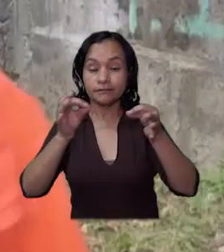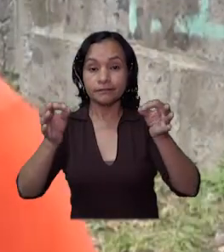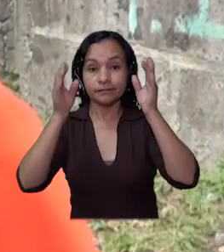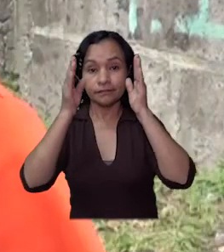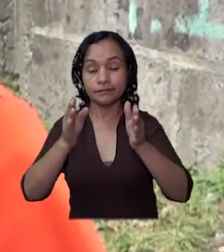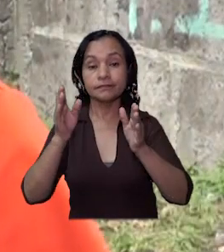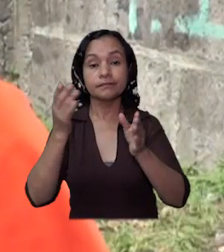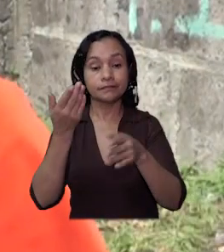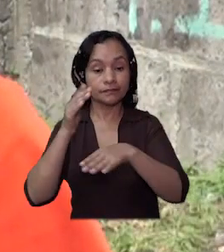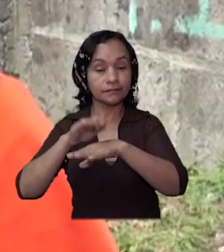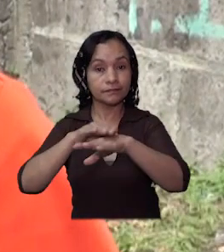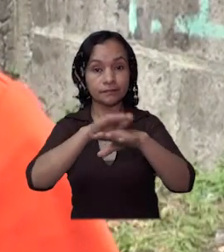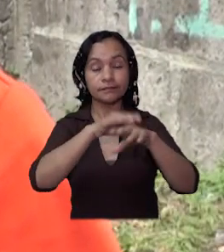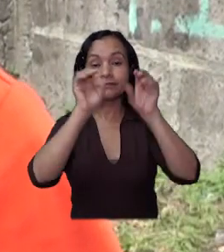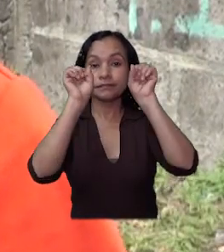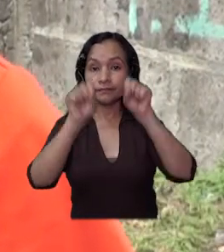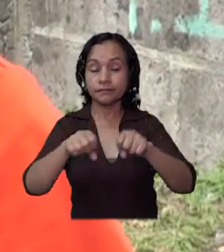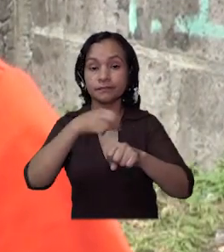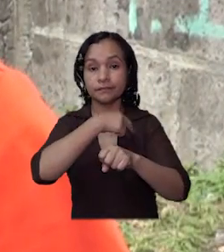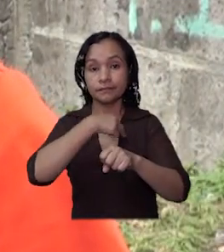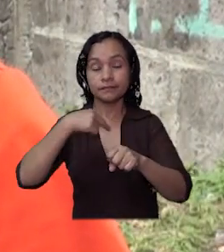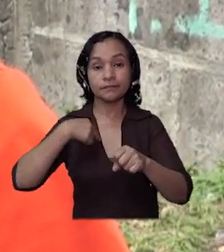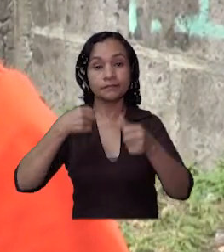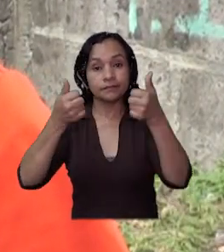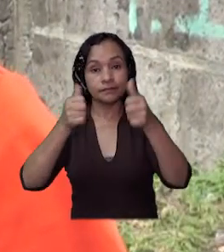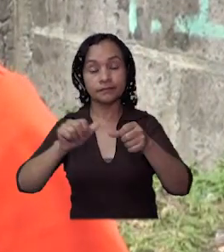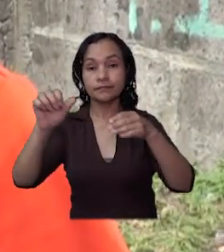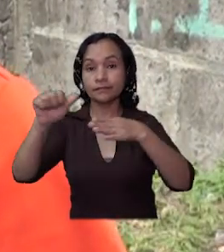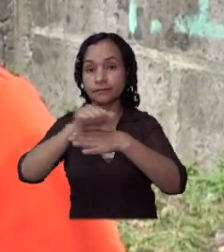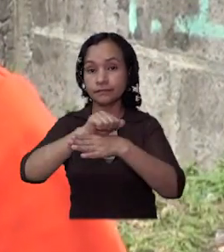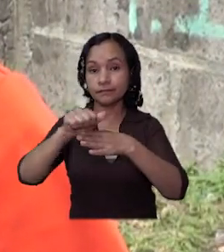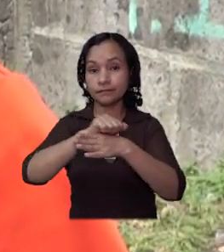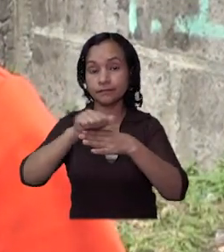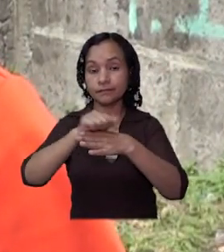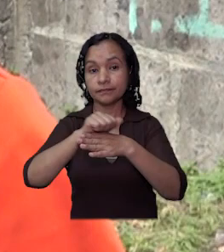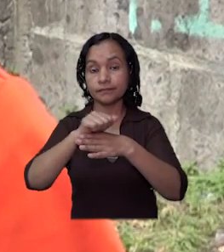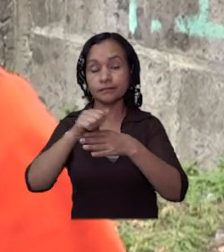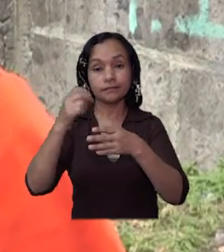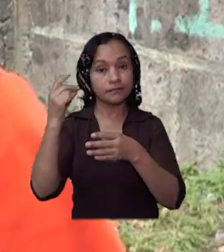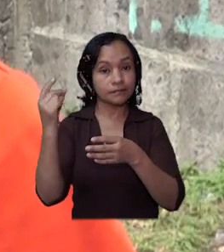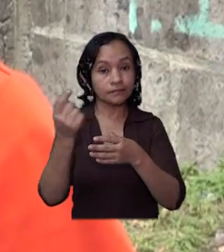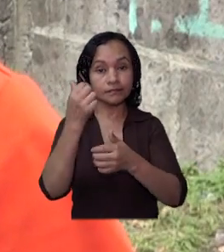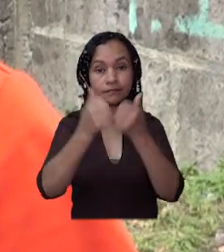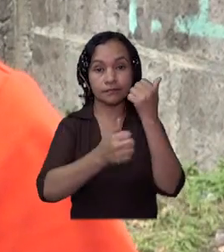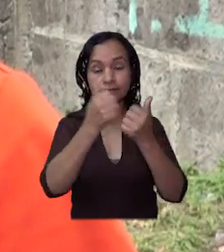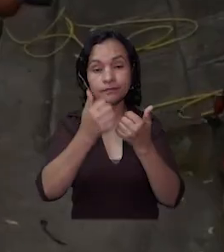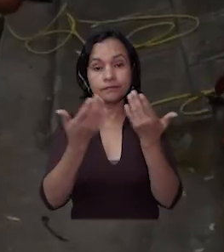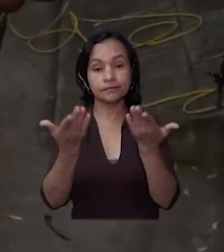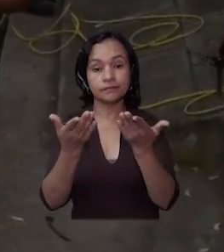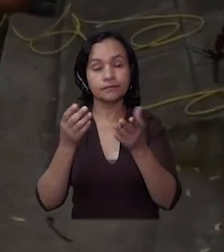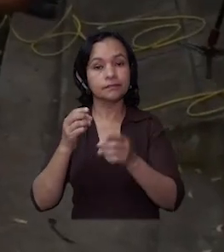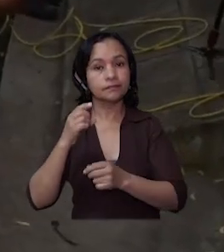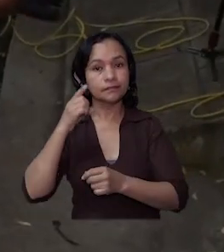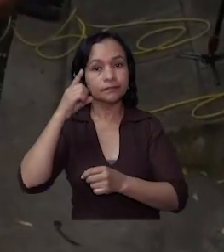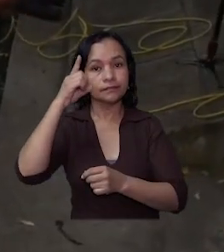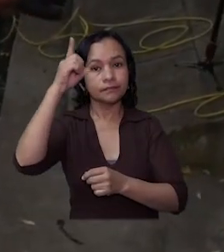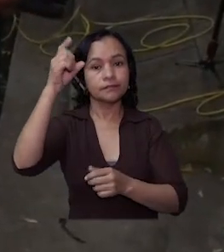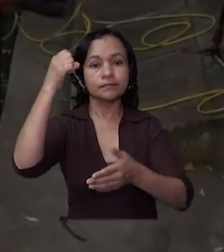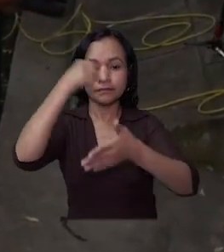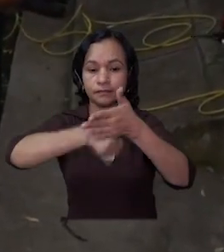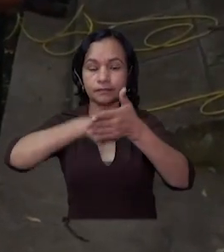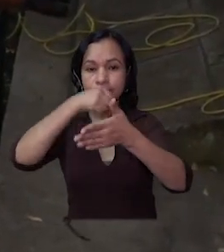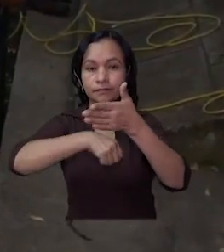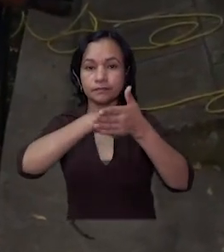esa cadena de mando que nosotros llamamos, se puede establecer en la práctica a la hora de la emergencia. Parte de estos